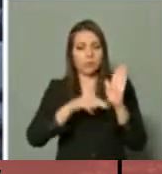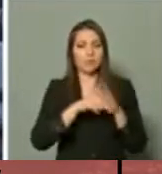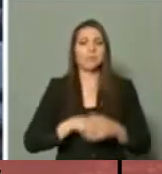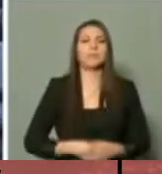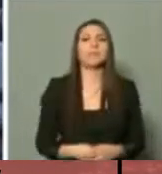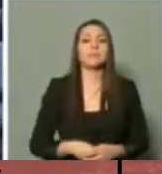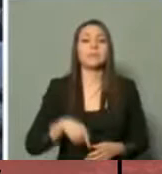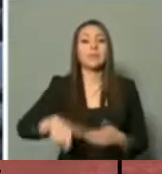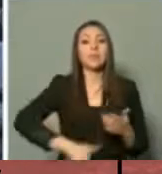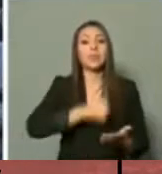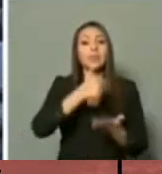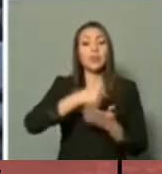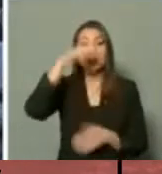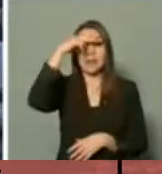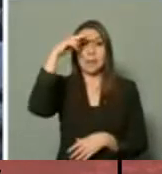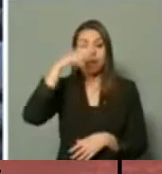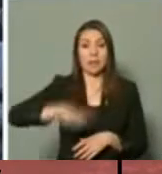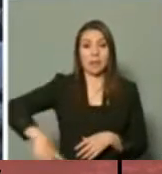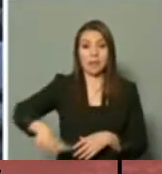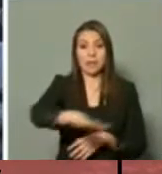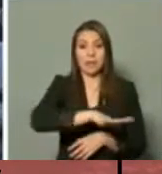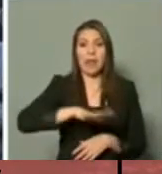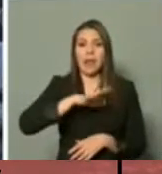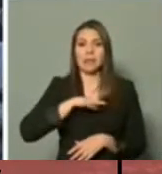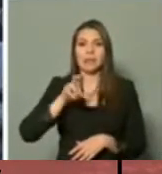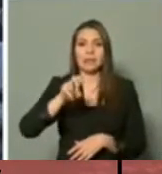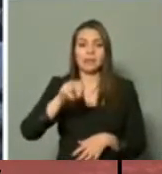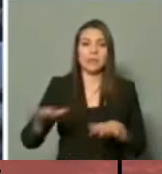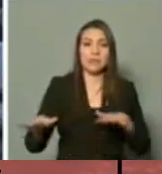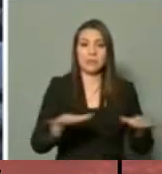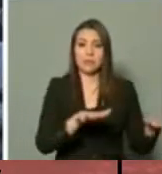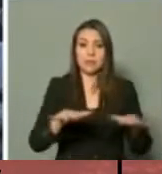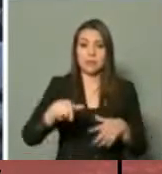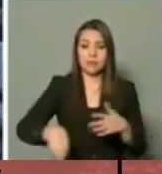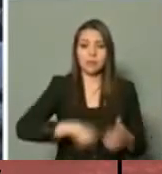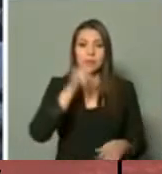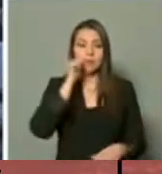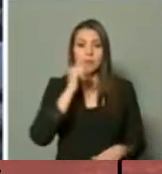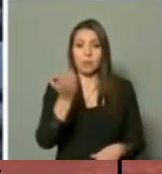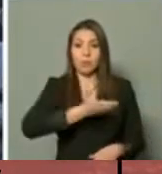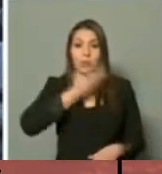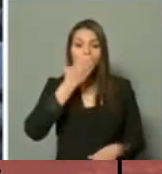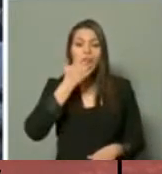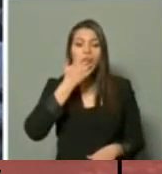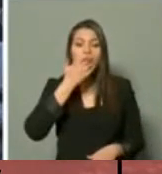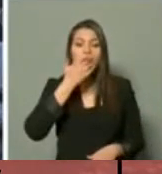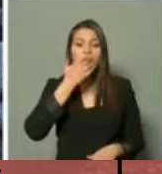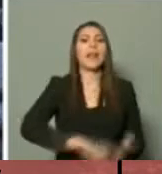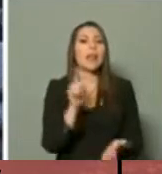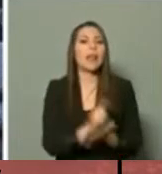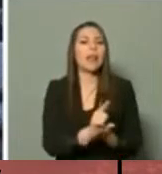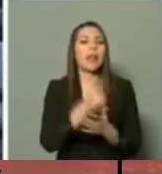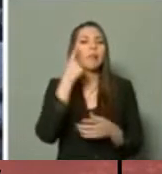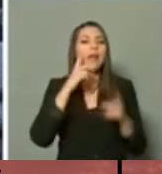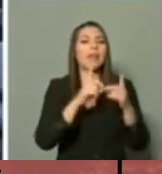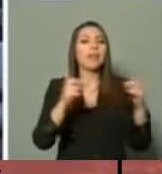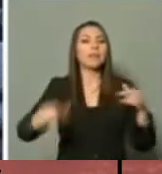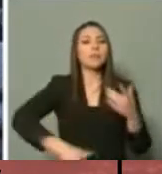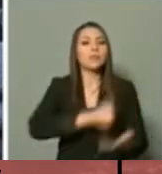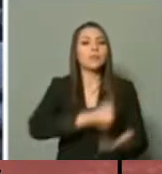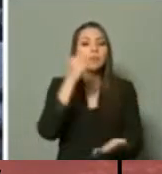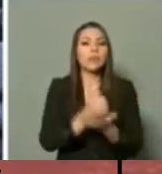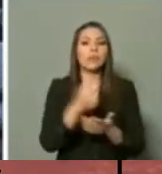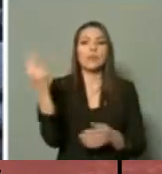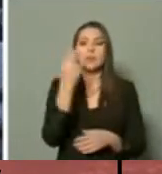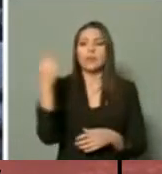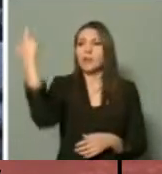se ubica en una zona sísmica de alto impacto, es necesario que la Ley de Desarrollo Urbano contemple el que se realicen dictámenes